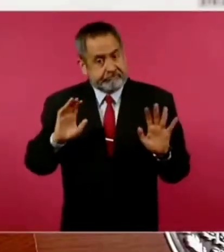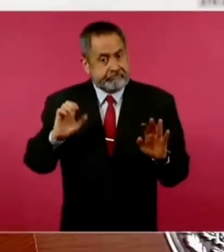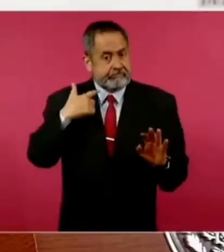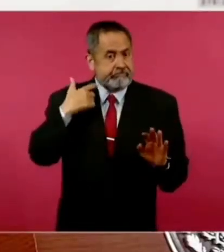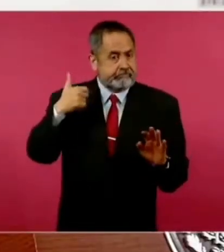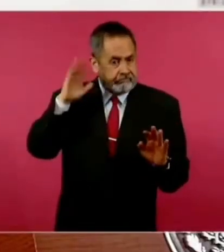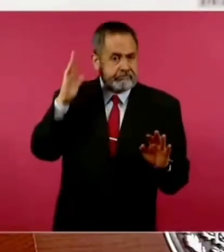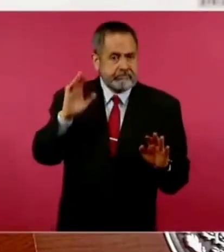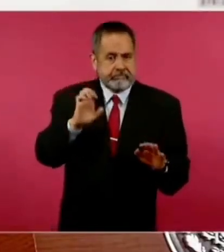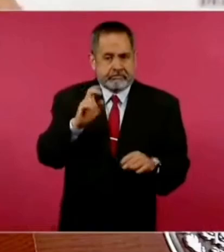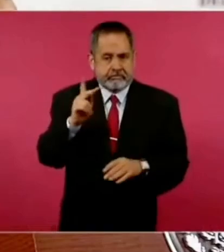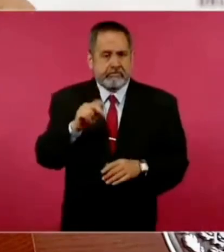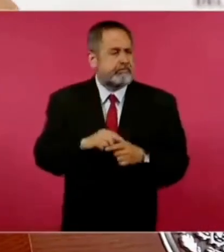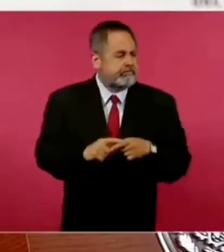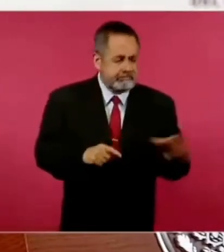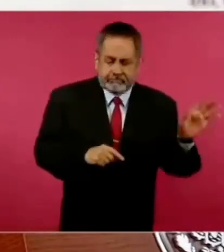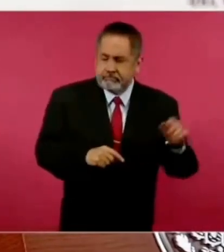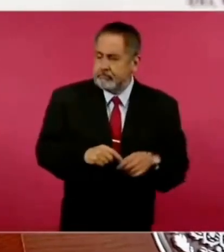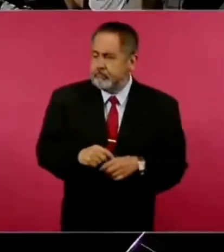Y él puso.